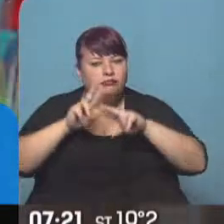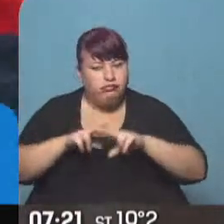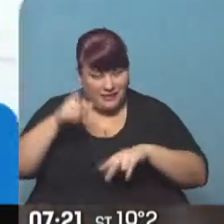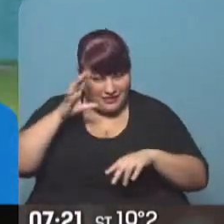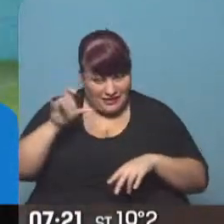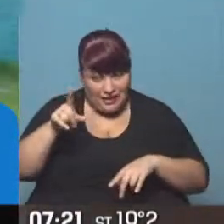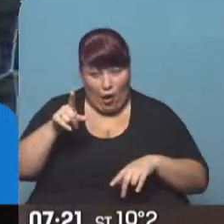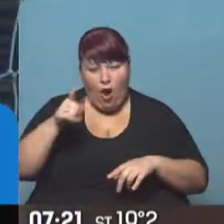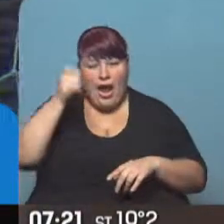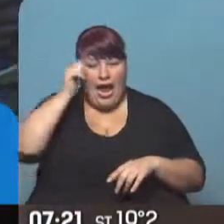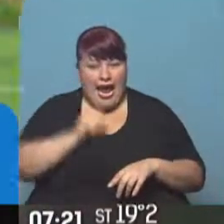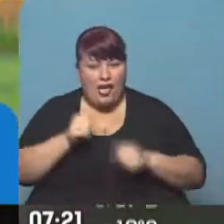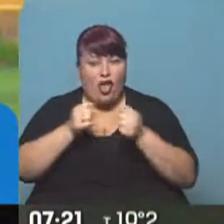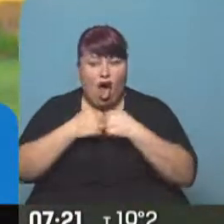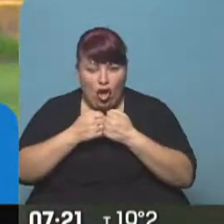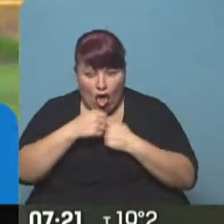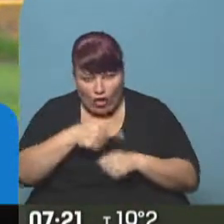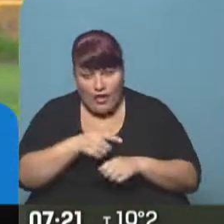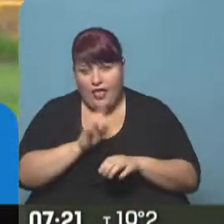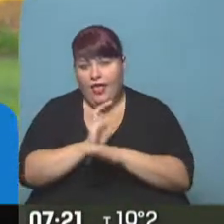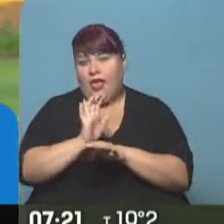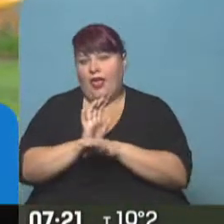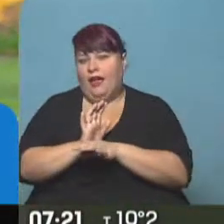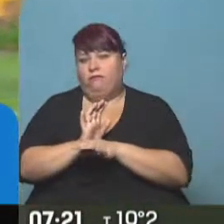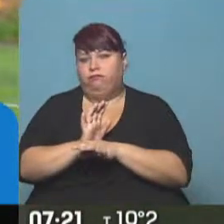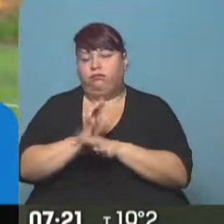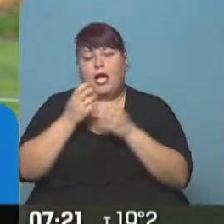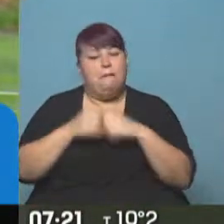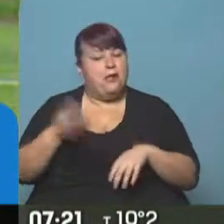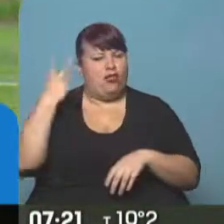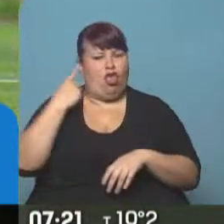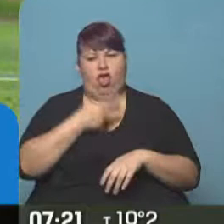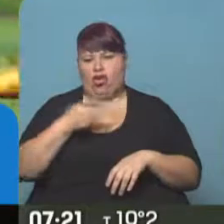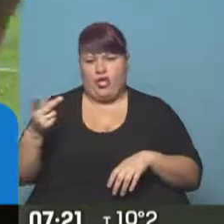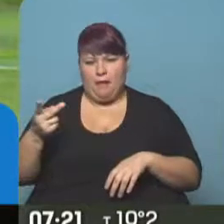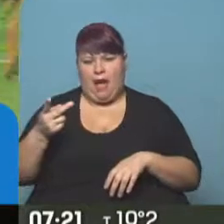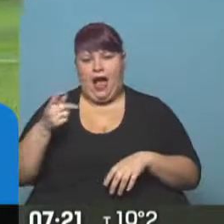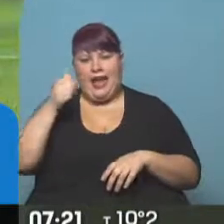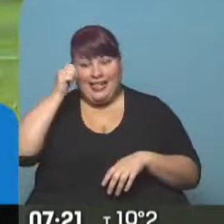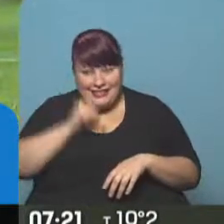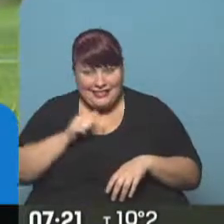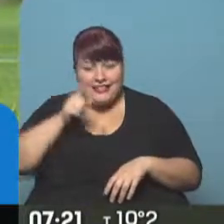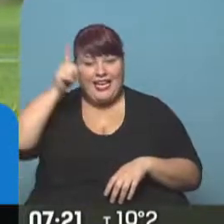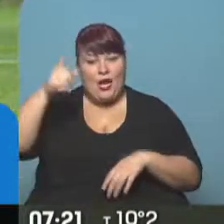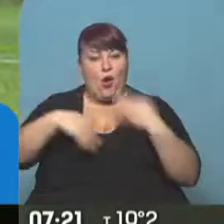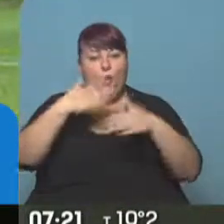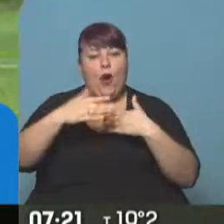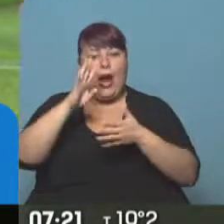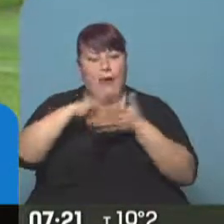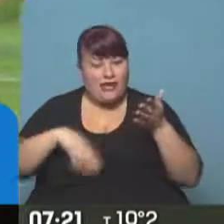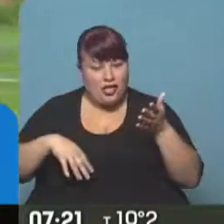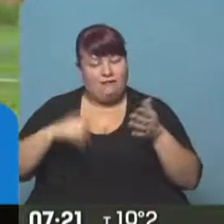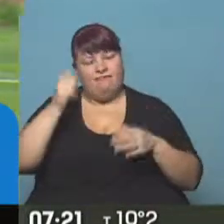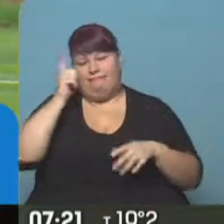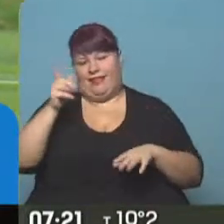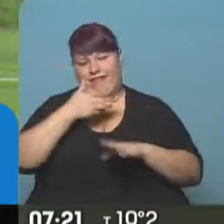acuerdan de la lesión en su rodilla? Que prácticamente en el comienzo, hace dos semanas, cuando sucedió allí jugando para el Barcelona, uno